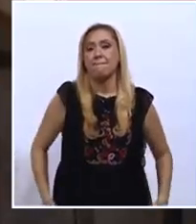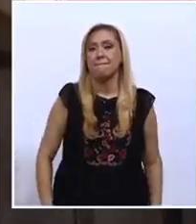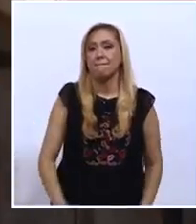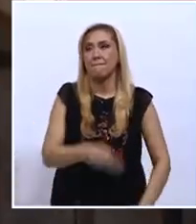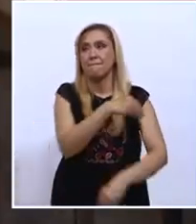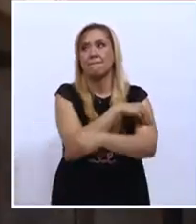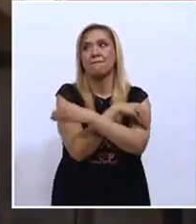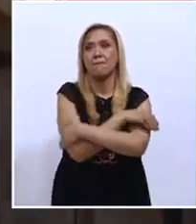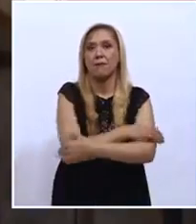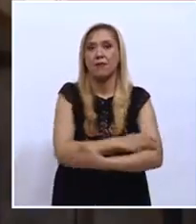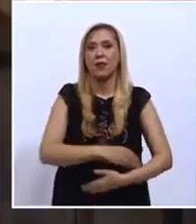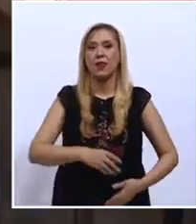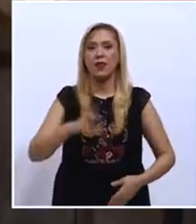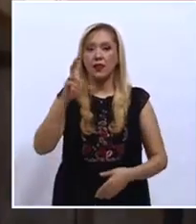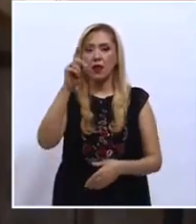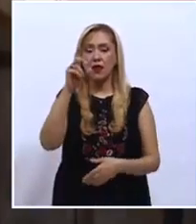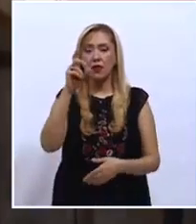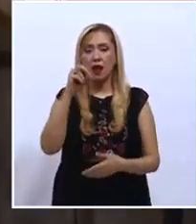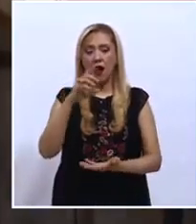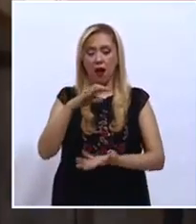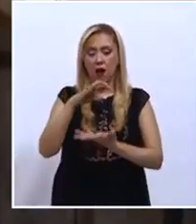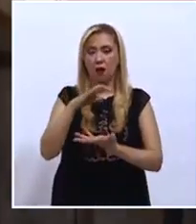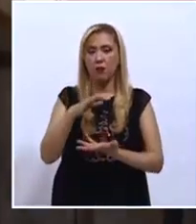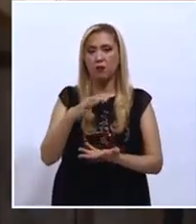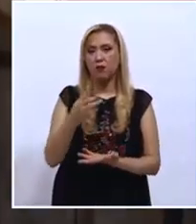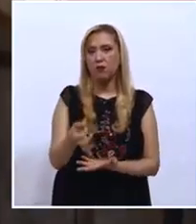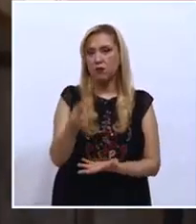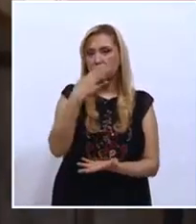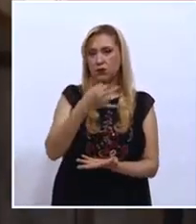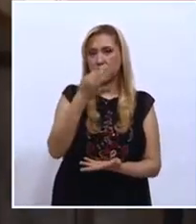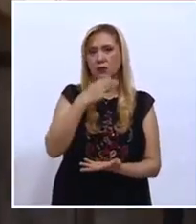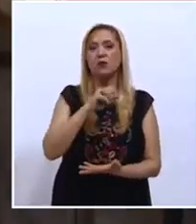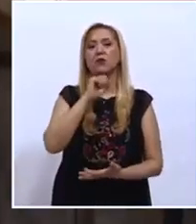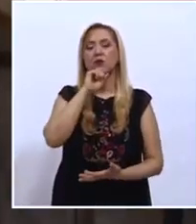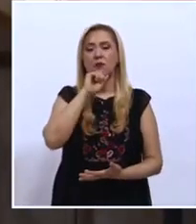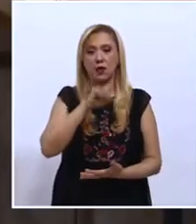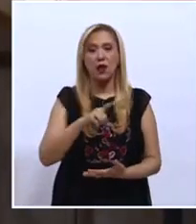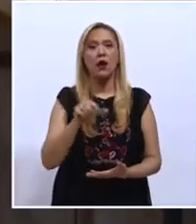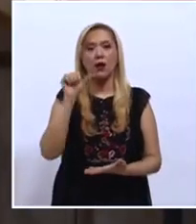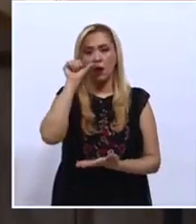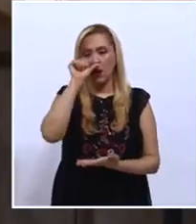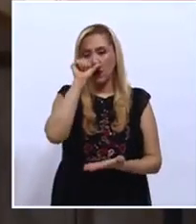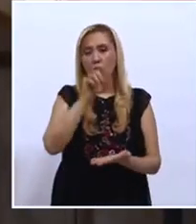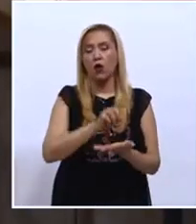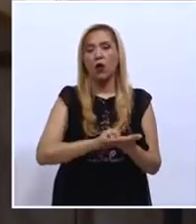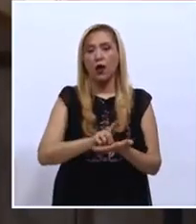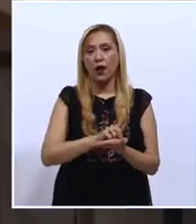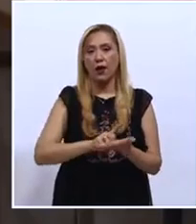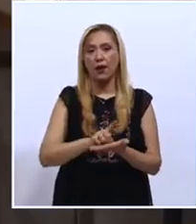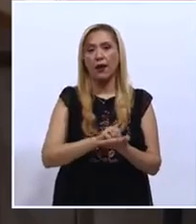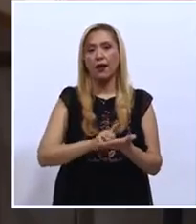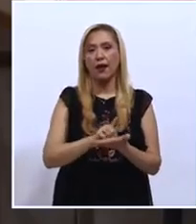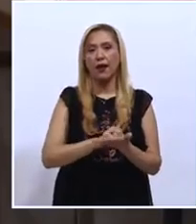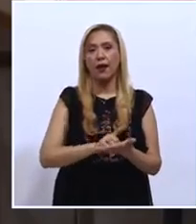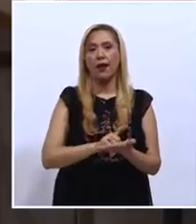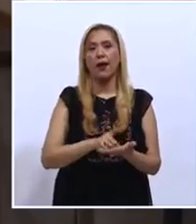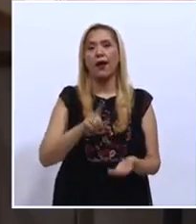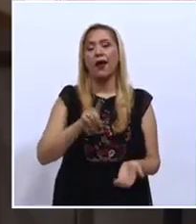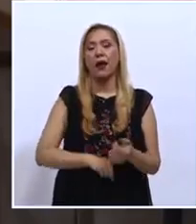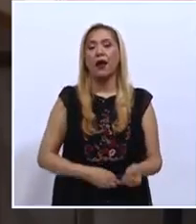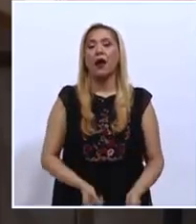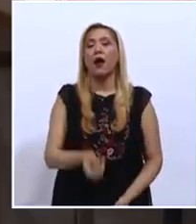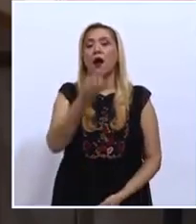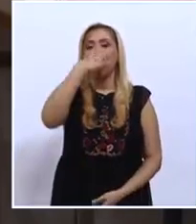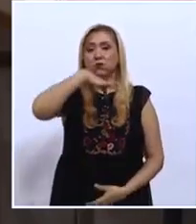y 30 cápsulas de látex que también contenían cocaína líquida, pero ella las traía